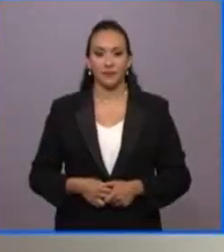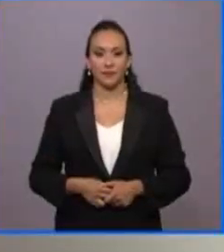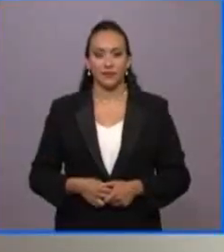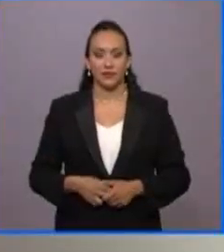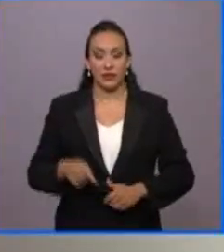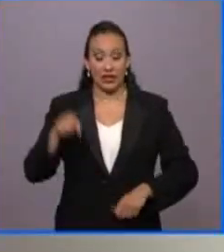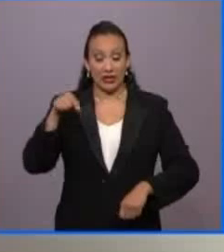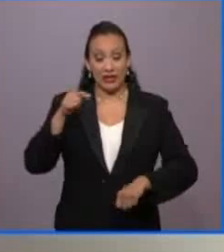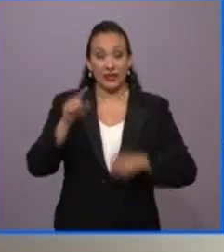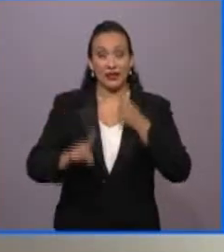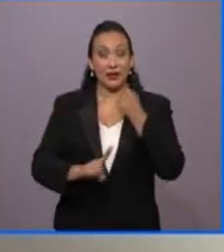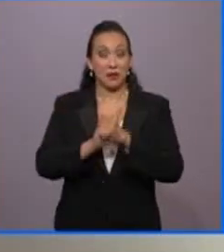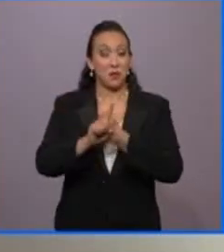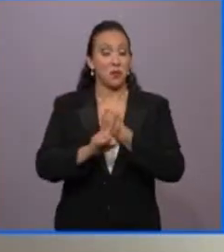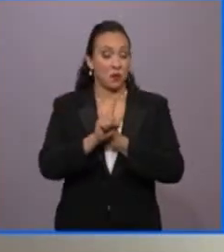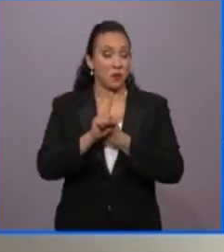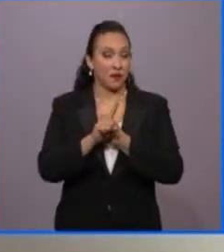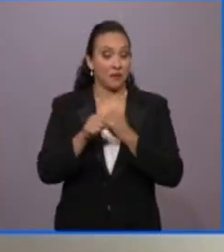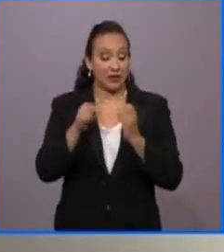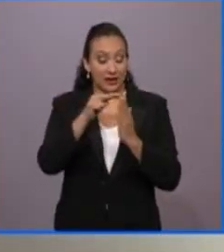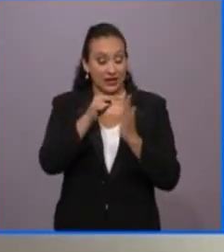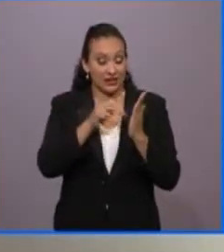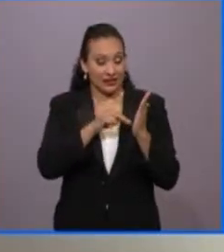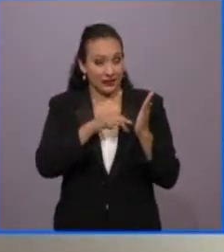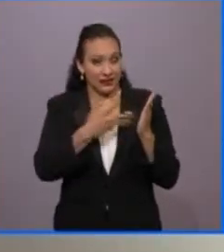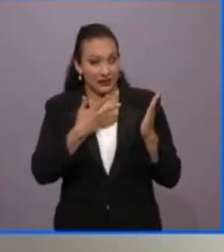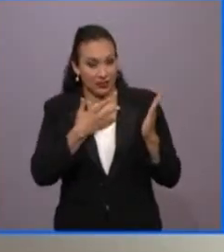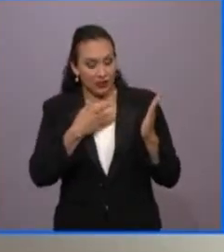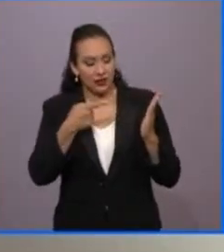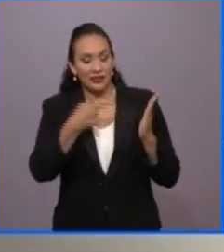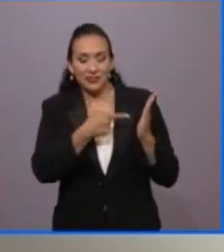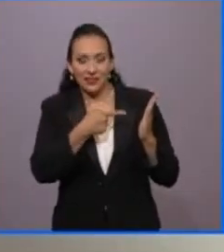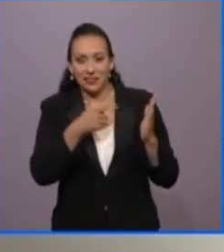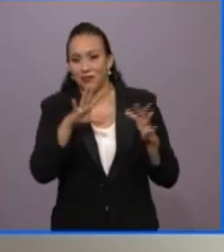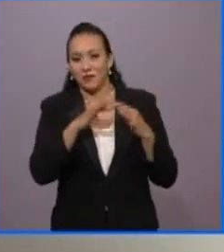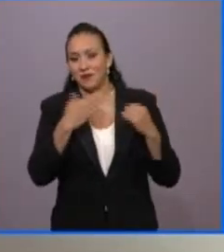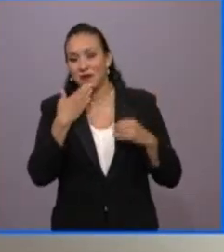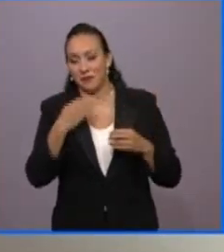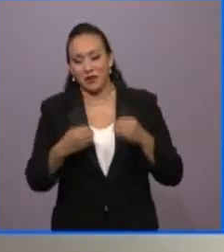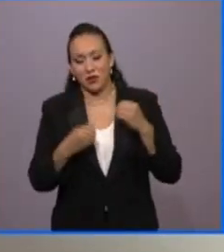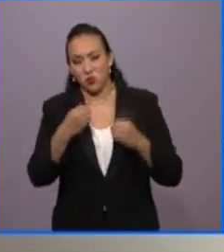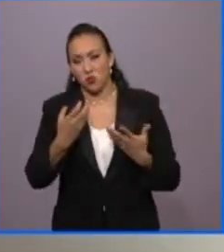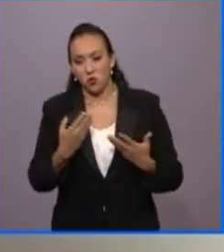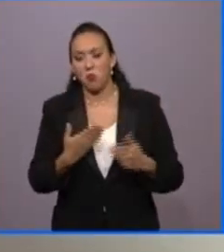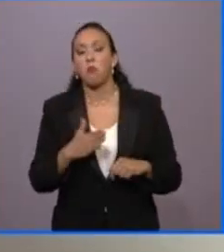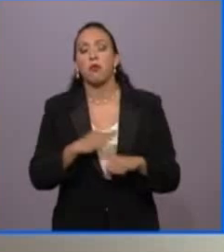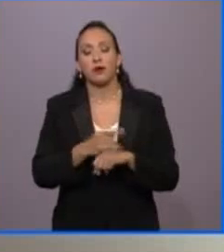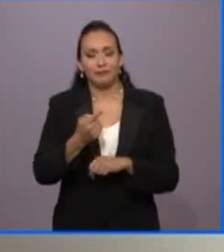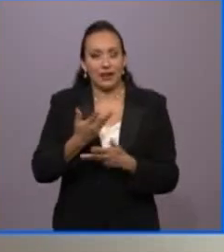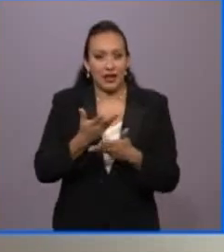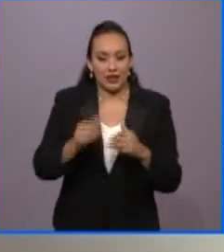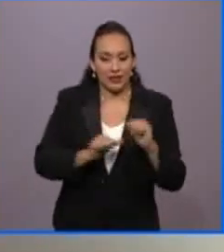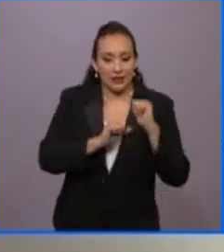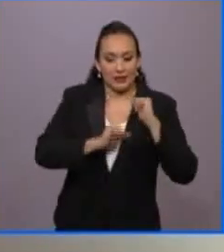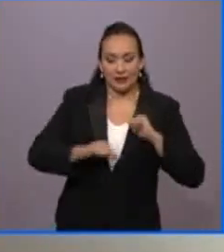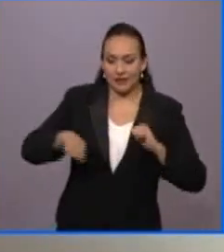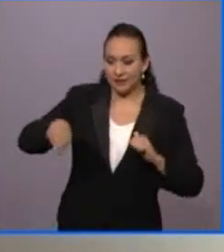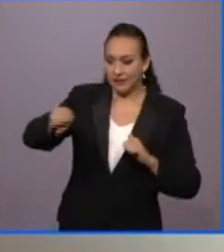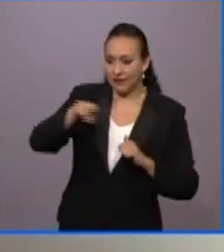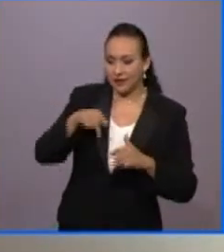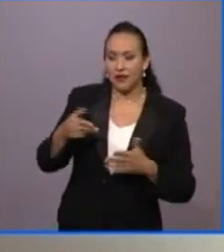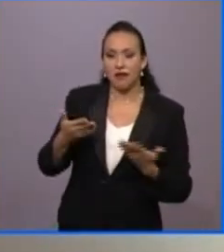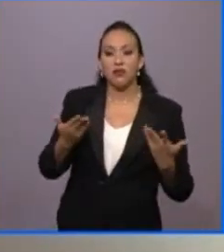El problema que contiene la norma es su indefinición jurídica, porque propicia que las autoridades encargadas